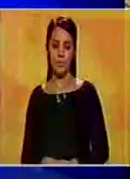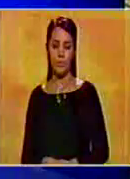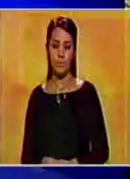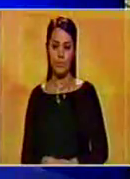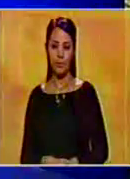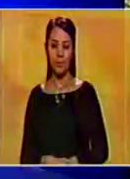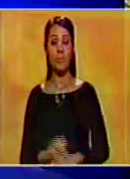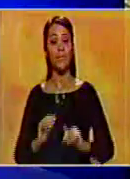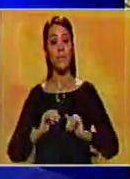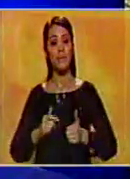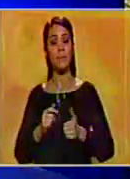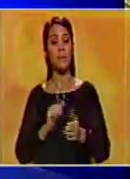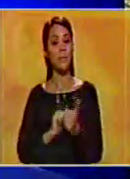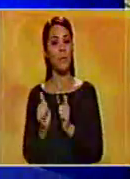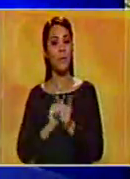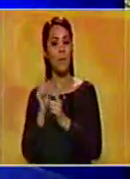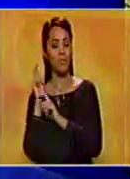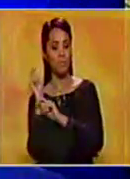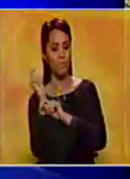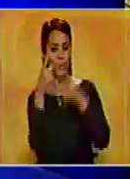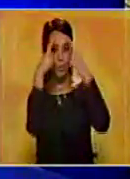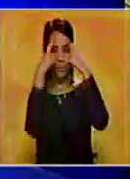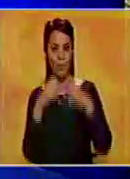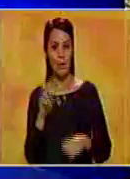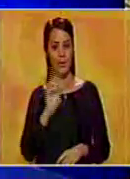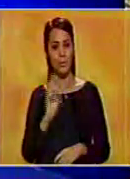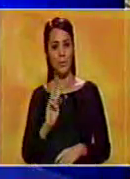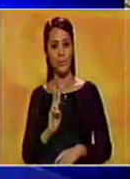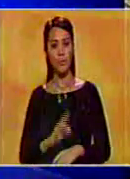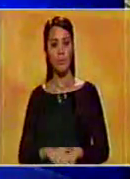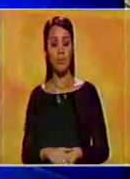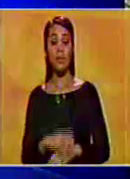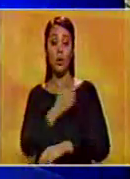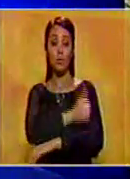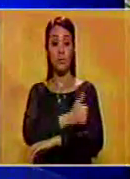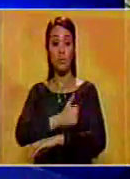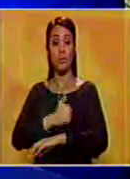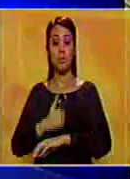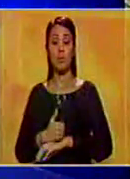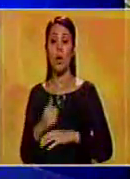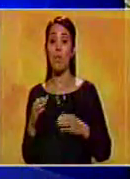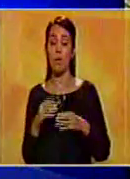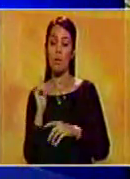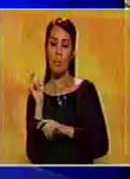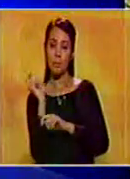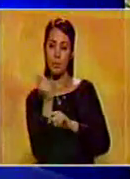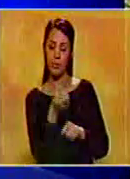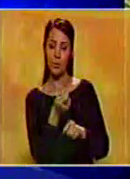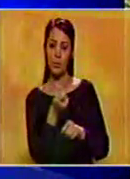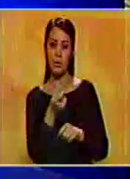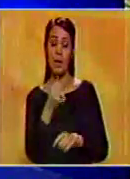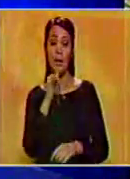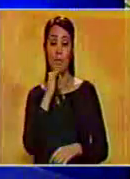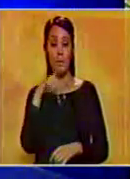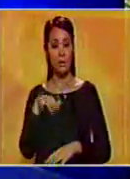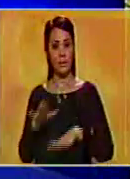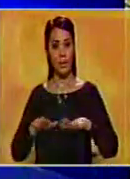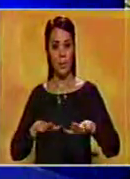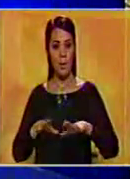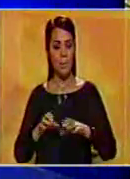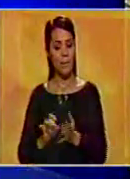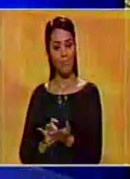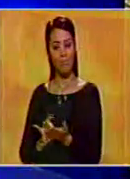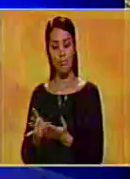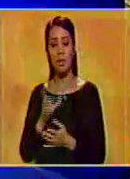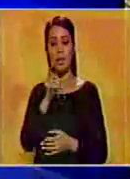Amigas y amigos, iniciamos los deportes con béisbol profesional venezolano, porque la Junta Directiva de la Liga Venezolana de Béisbol Profesional anunció este jueves la